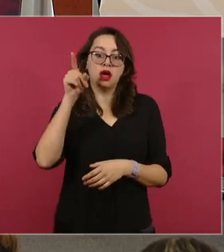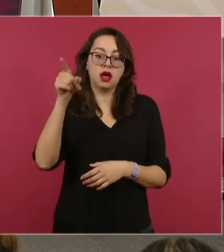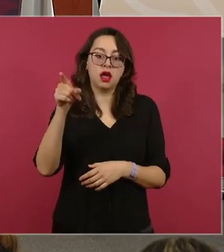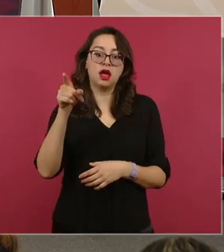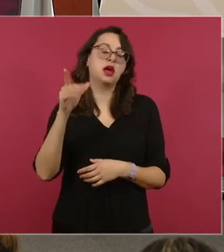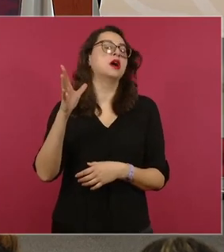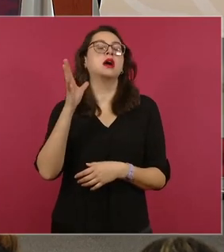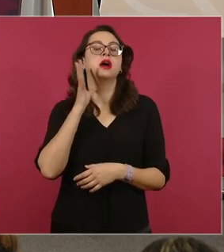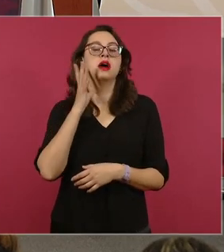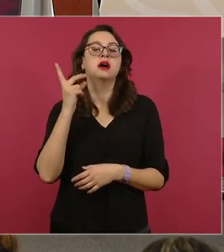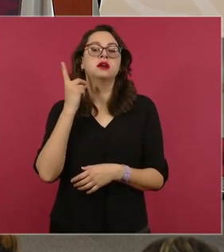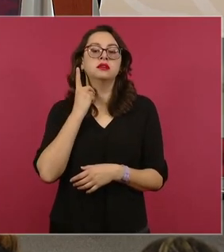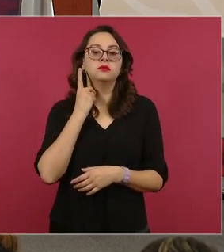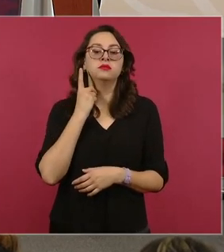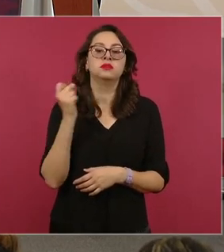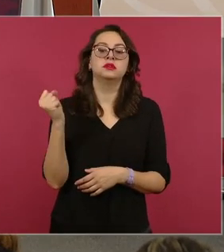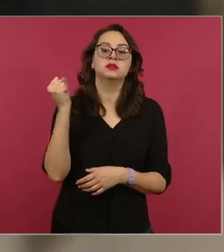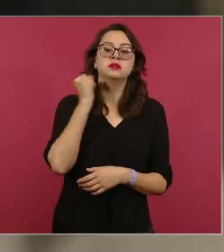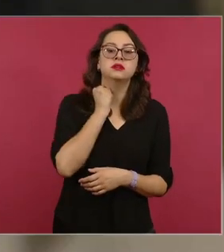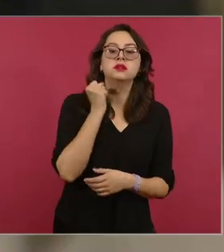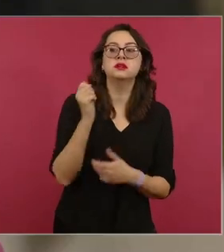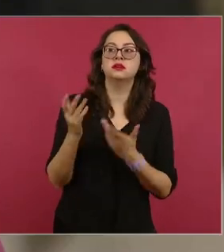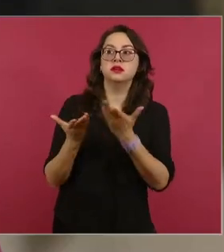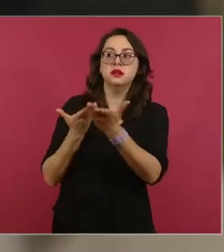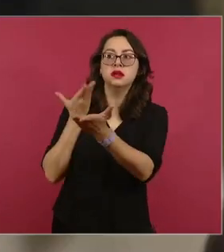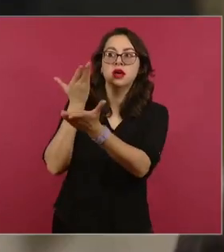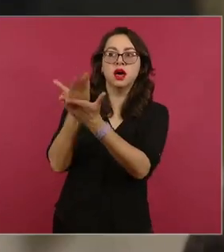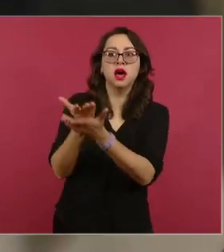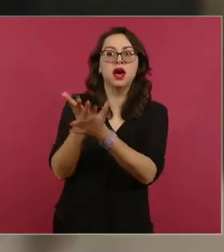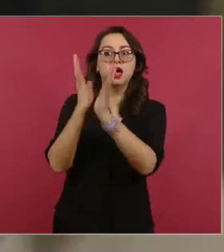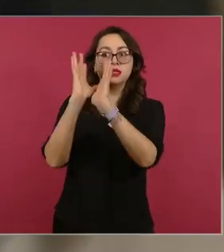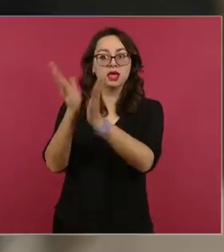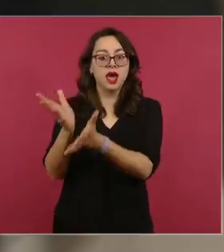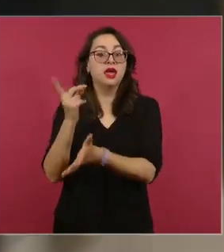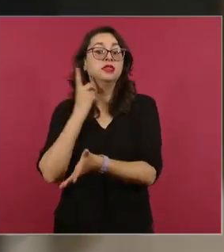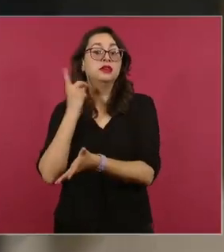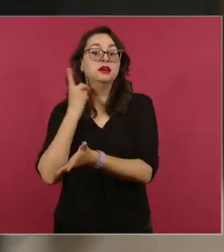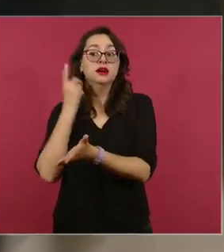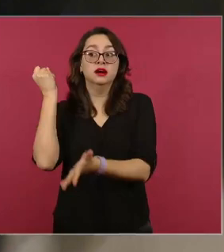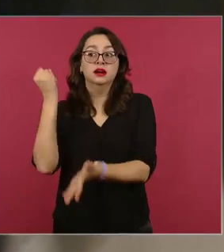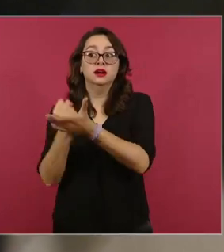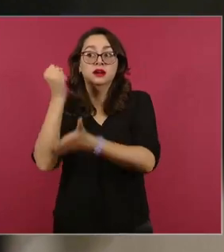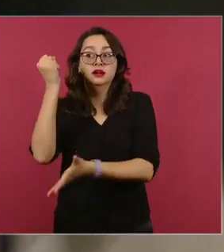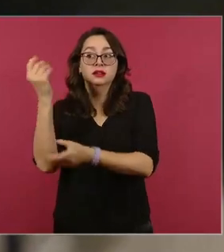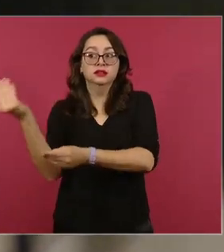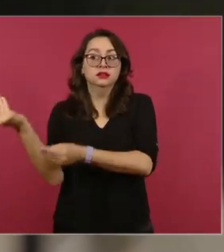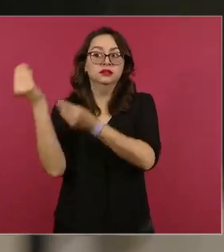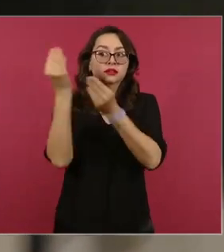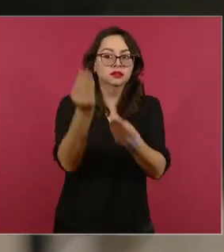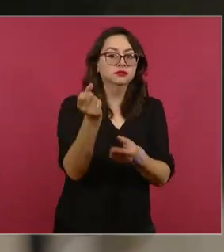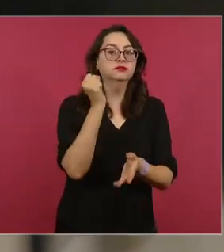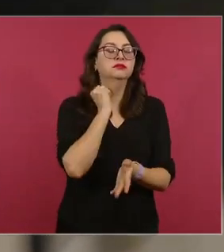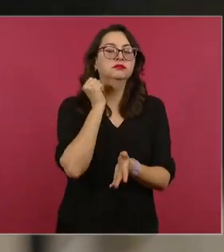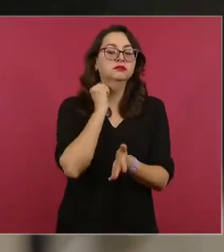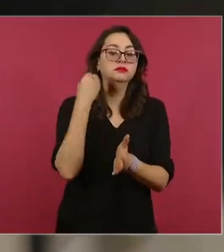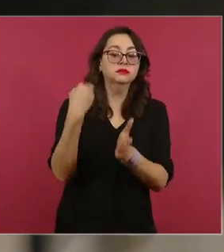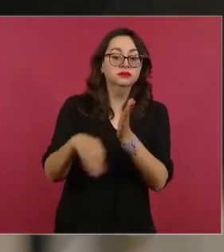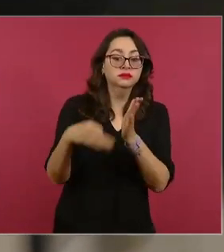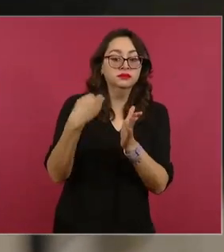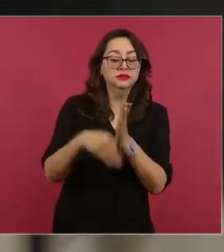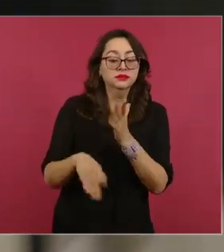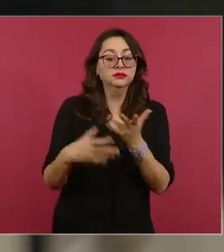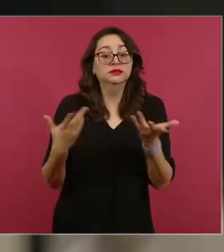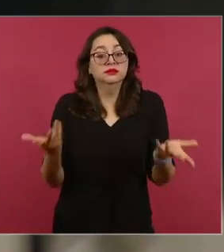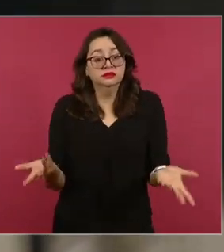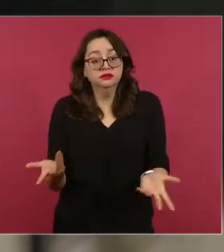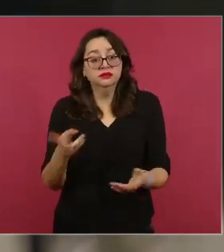ya instaurada o localizada en el Senado. Lo cierto, señor presidente, es que, pues bueno, como usted lo menciona,